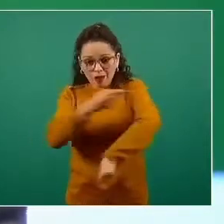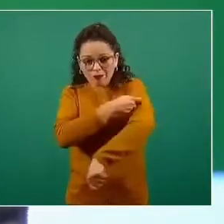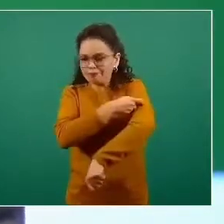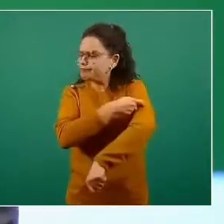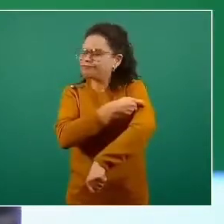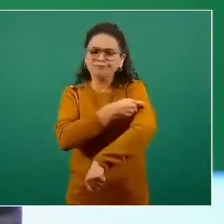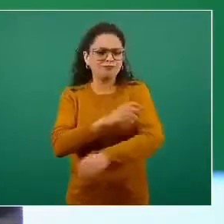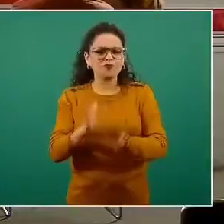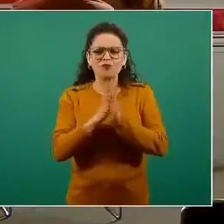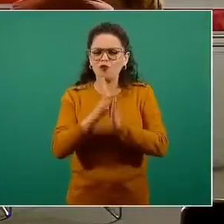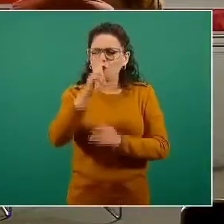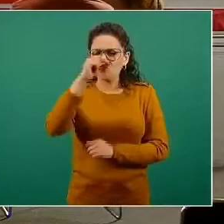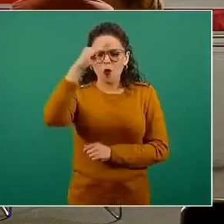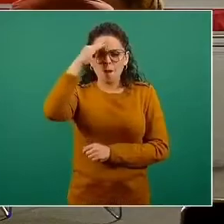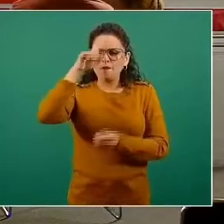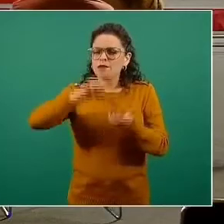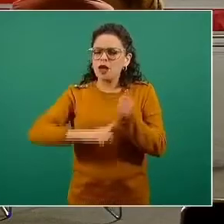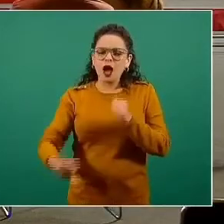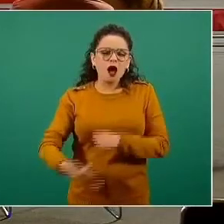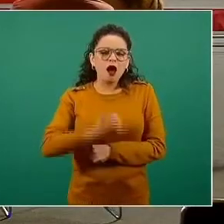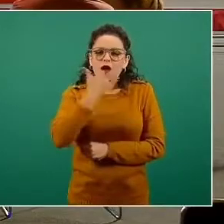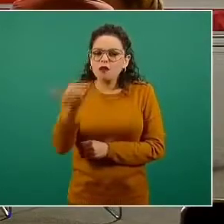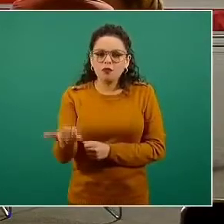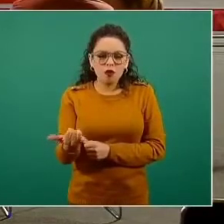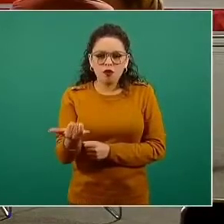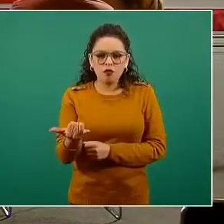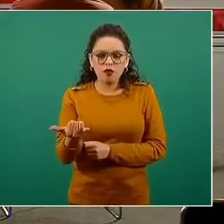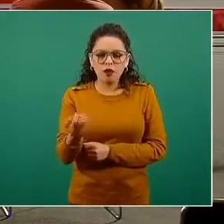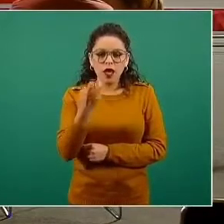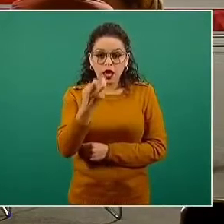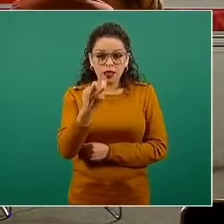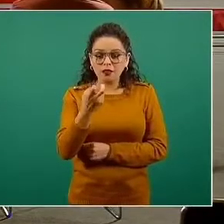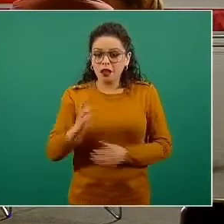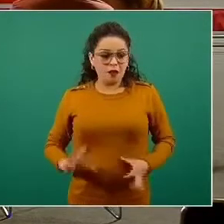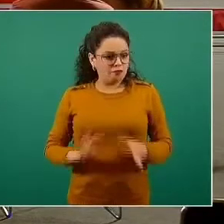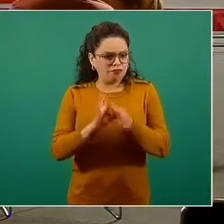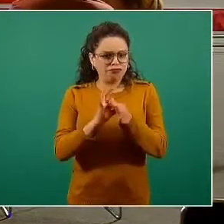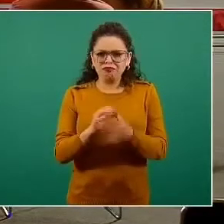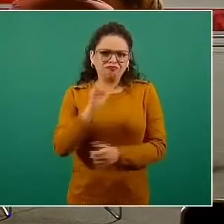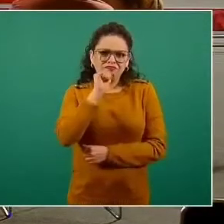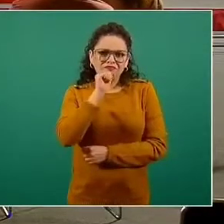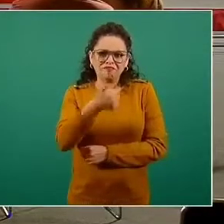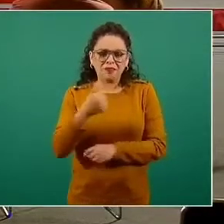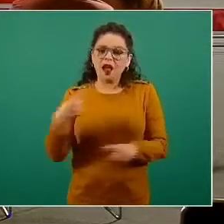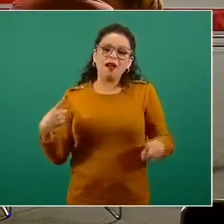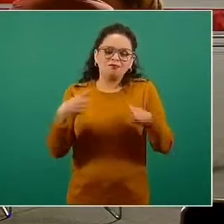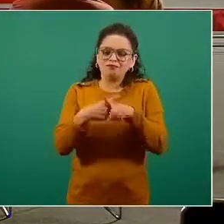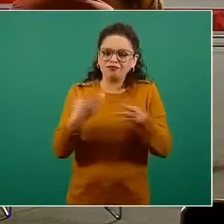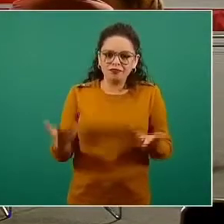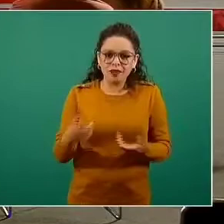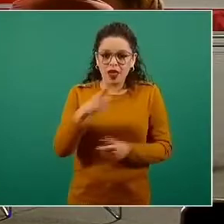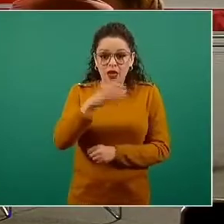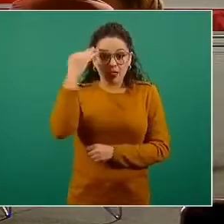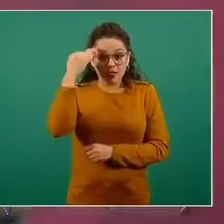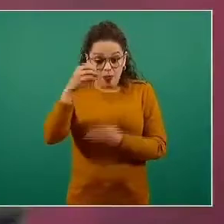favor, no piensen porque sería erróneo. No tiene nada que ver el orden en que aparezcan en el tiempo de